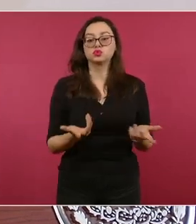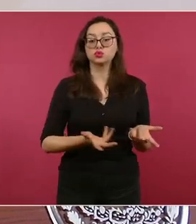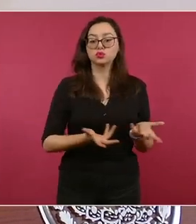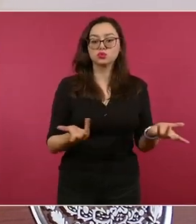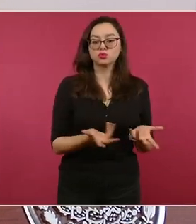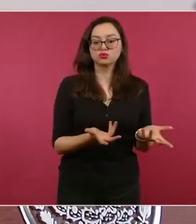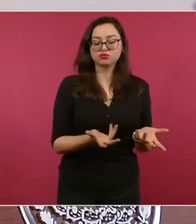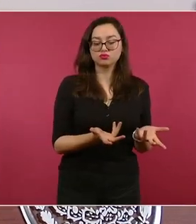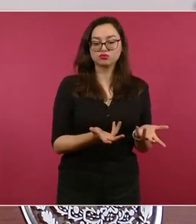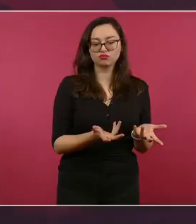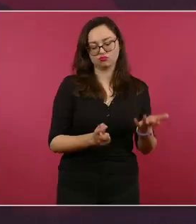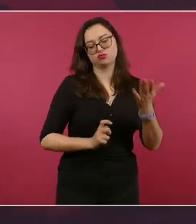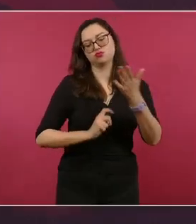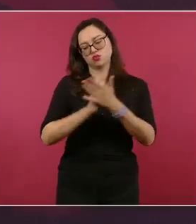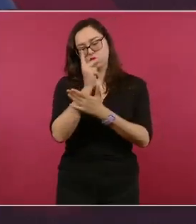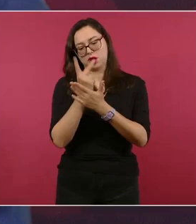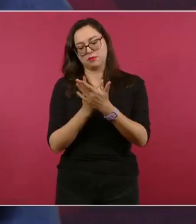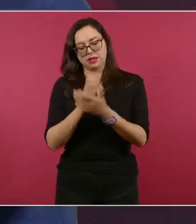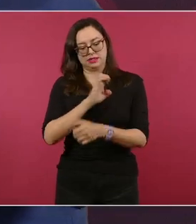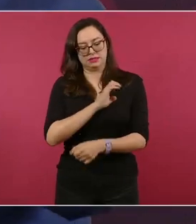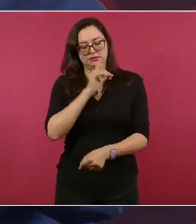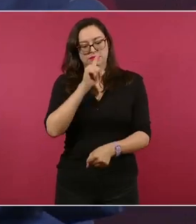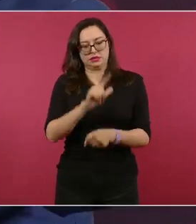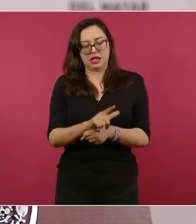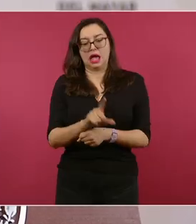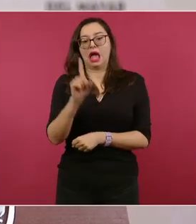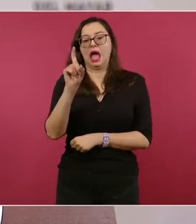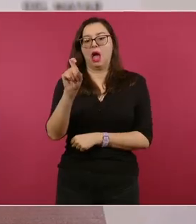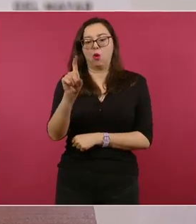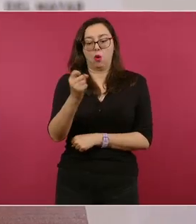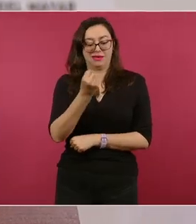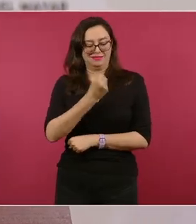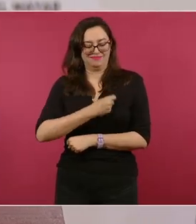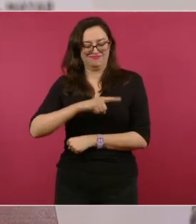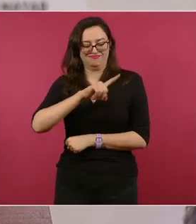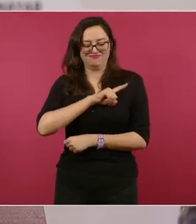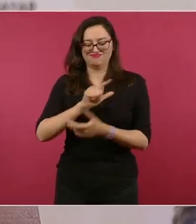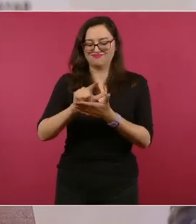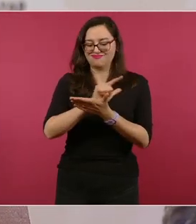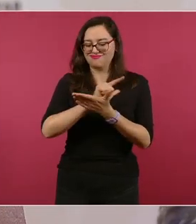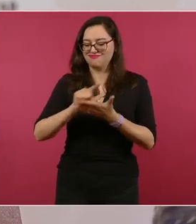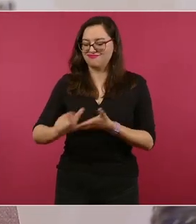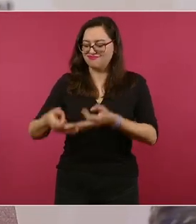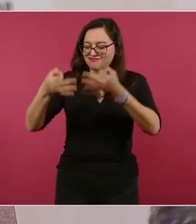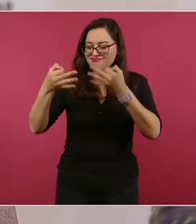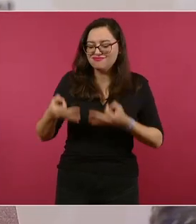Tenemos un programa que se llama Agua Saludable para la Laguna,